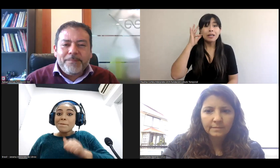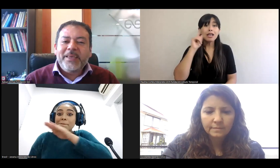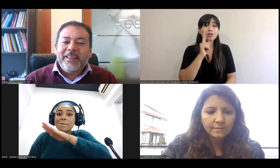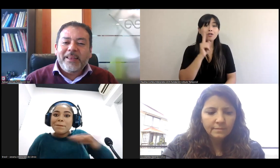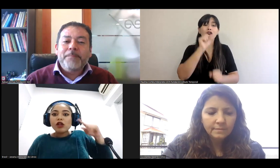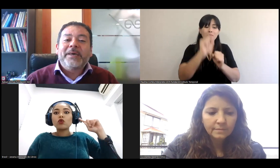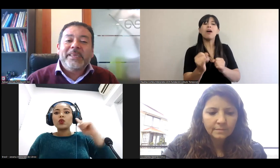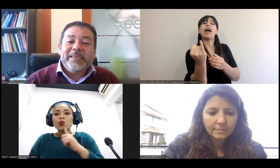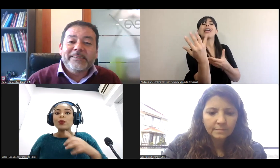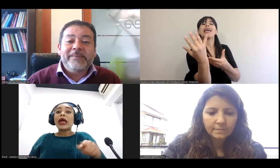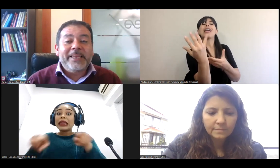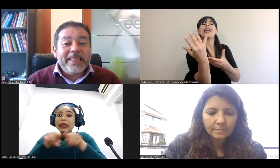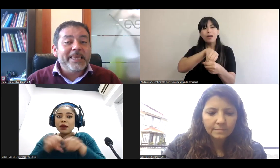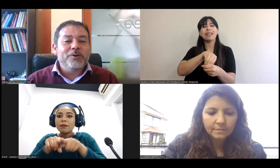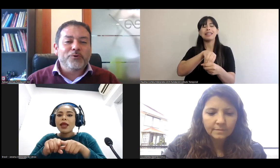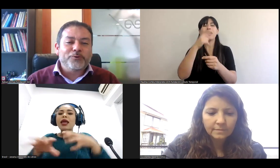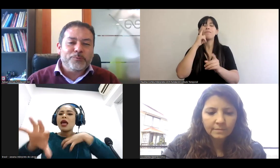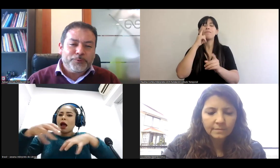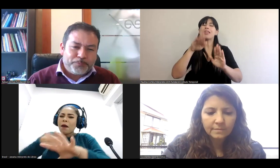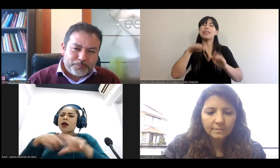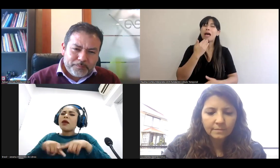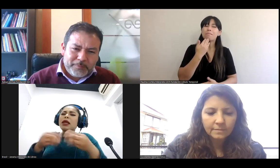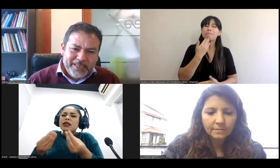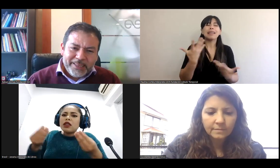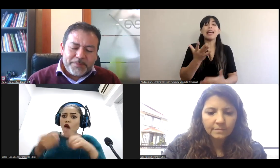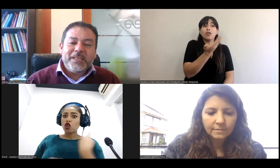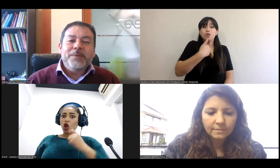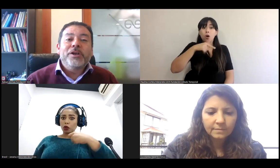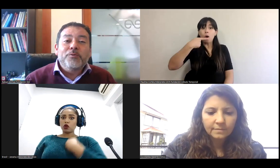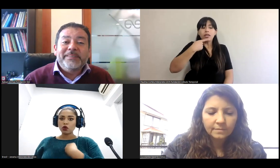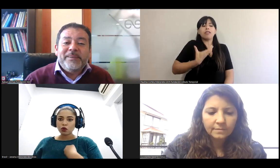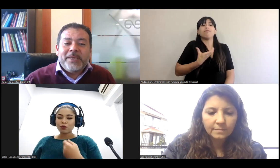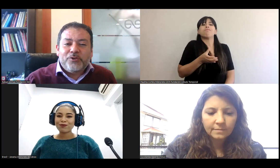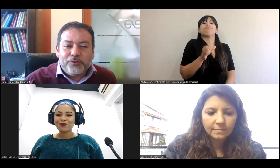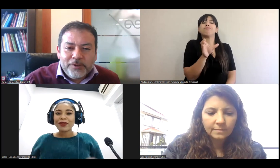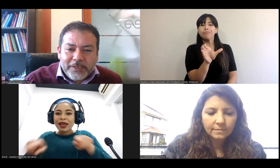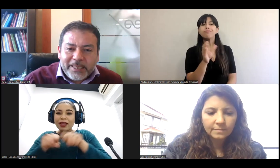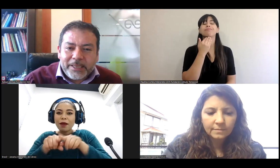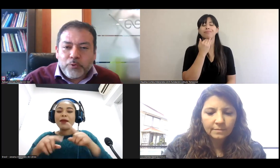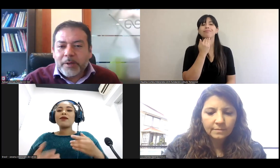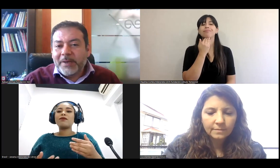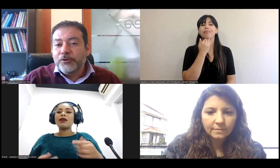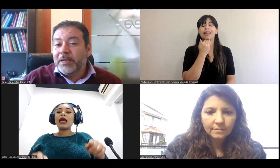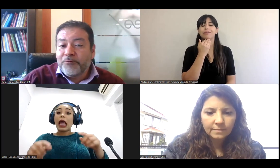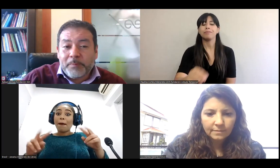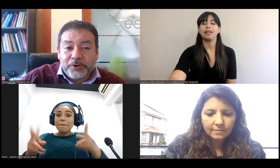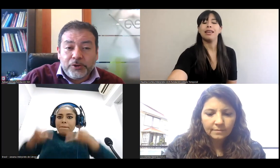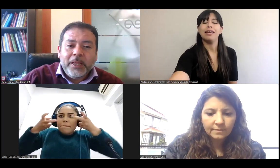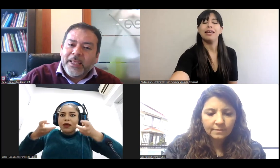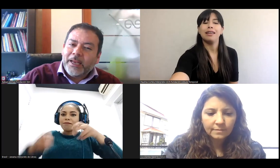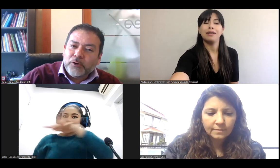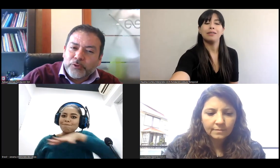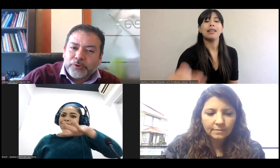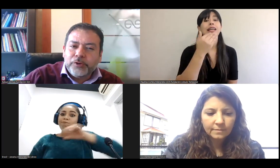pero también desde la empatía y la sensibilidad de quienes no lo somos. También tenemos el convencimiento que este es un espacio de